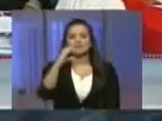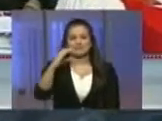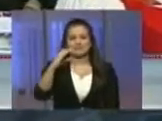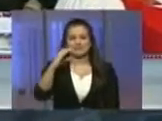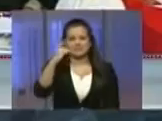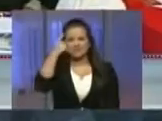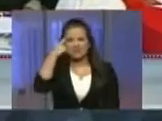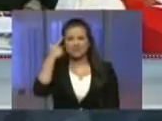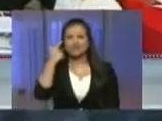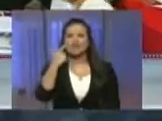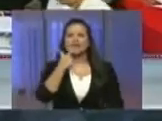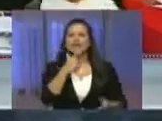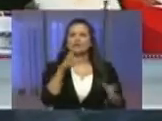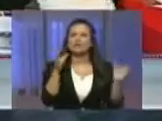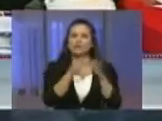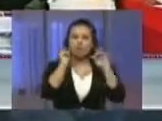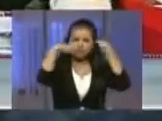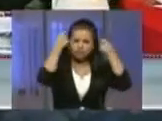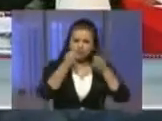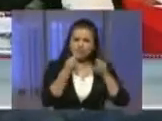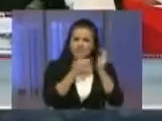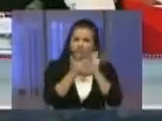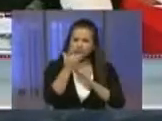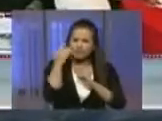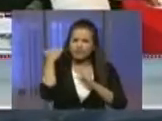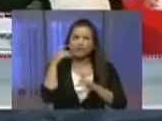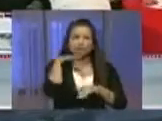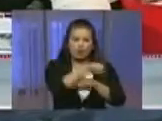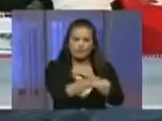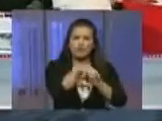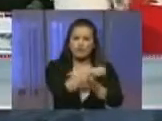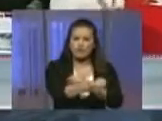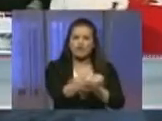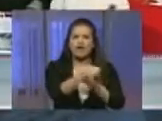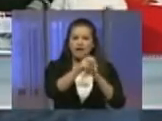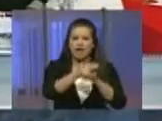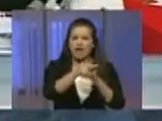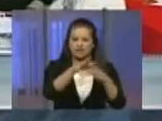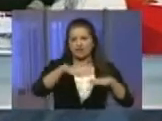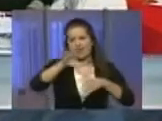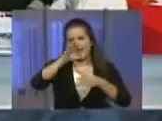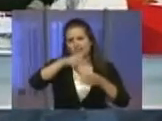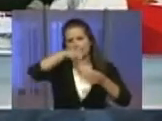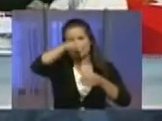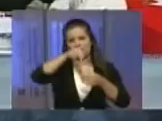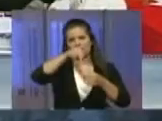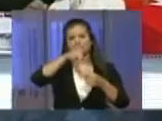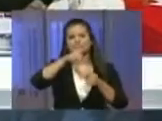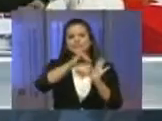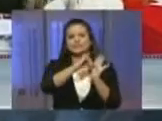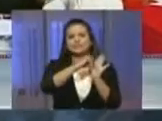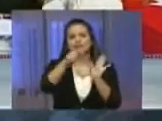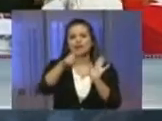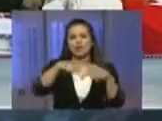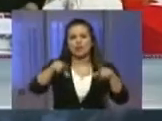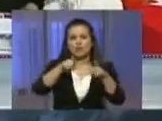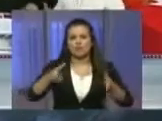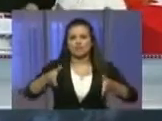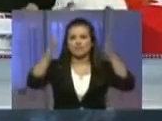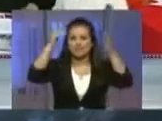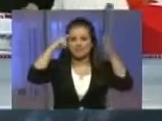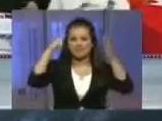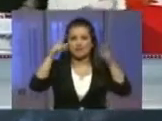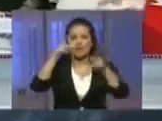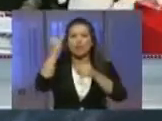jesusitas el centro gumilla yo la compraba aquí en el norte de Caracas cerca ahí de la cadena caprile